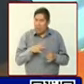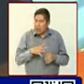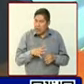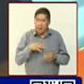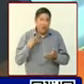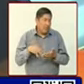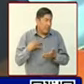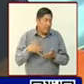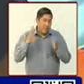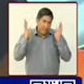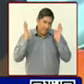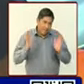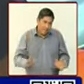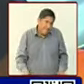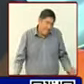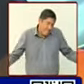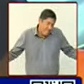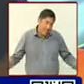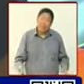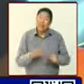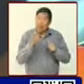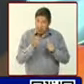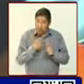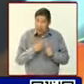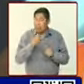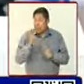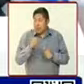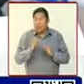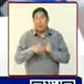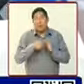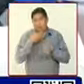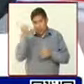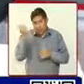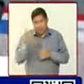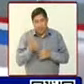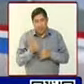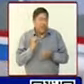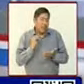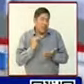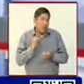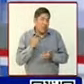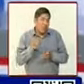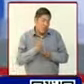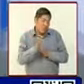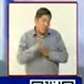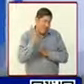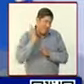bien quiero ir a clases, así que al principio igual, pero después ya mejor. La aplicadita.